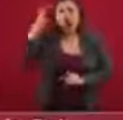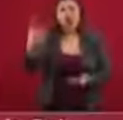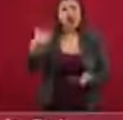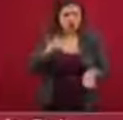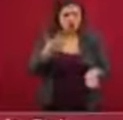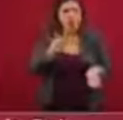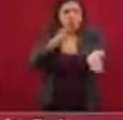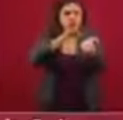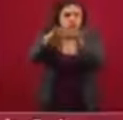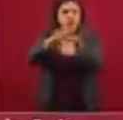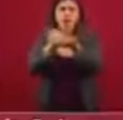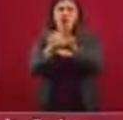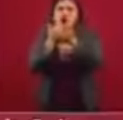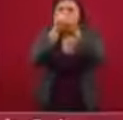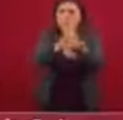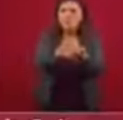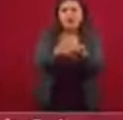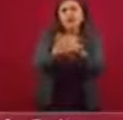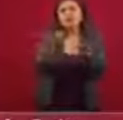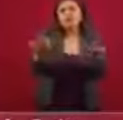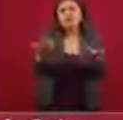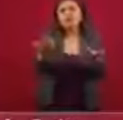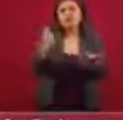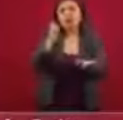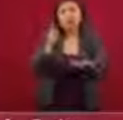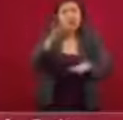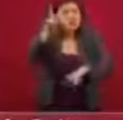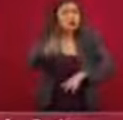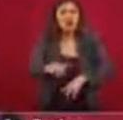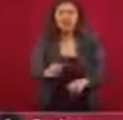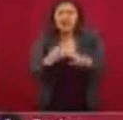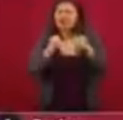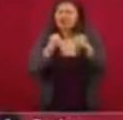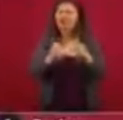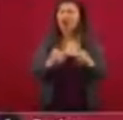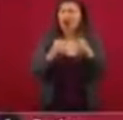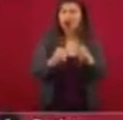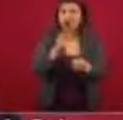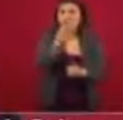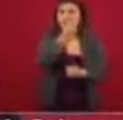apoyando y ayudando fue muy fuerte